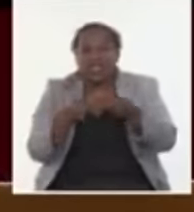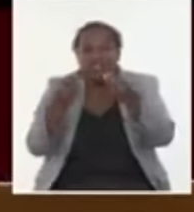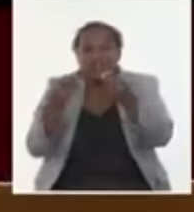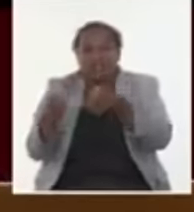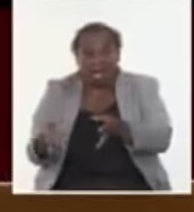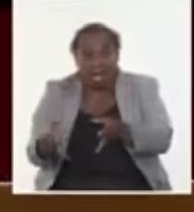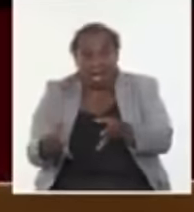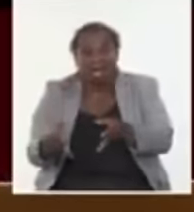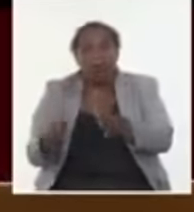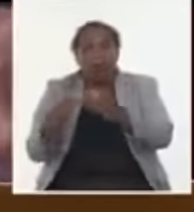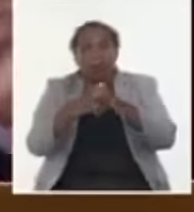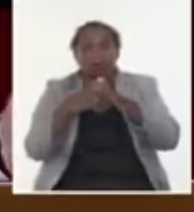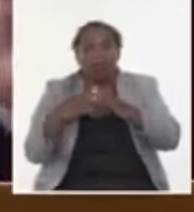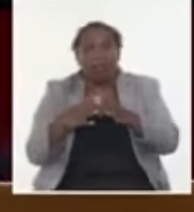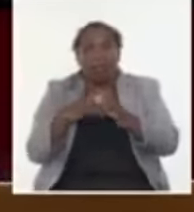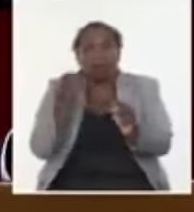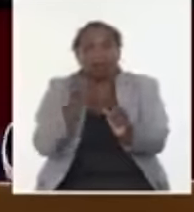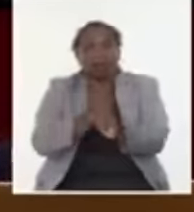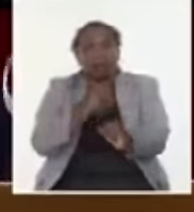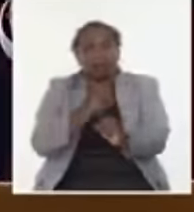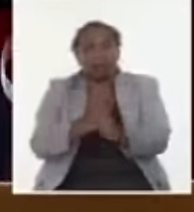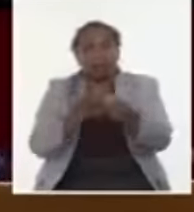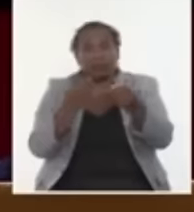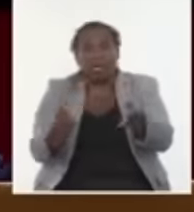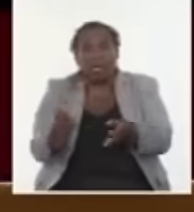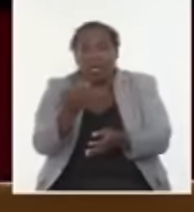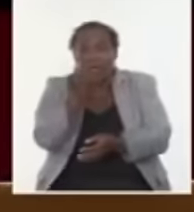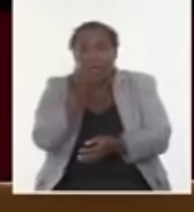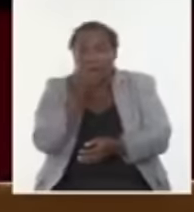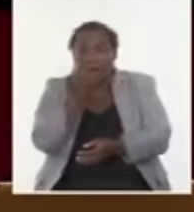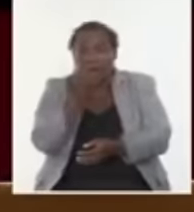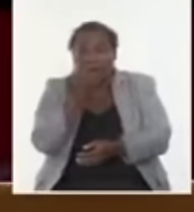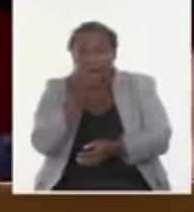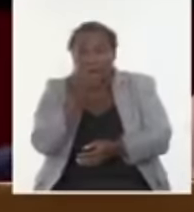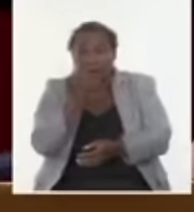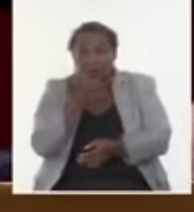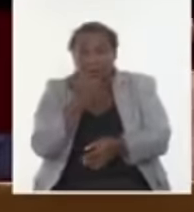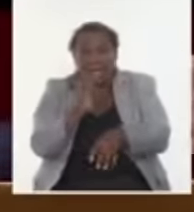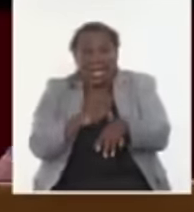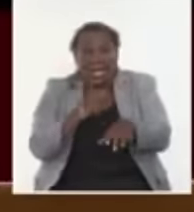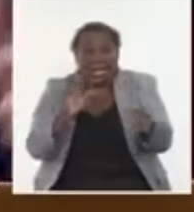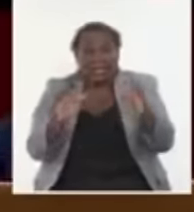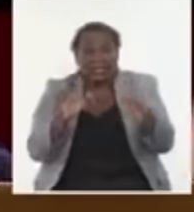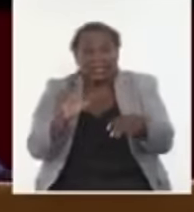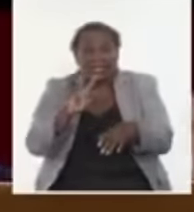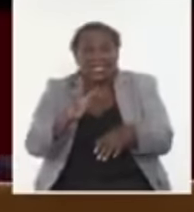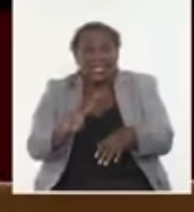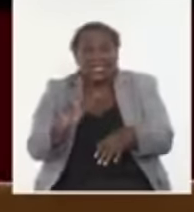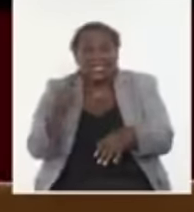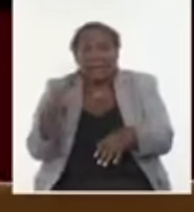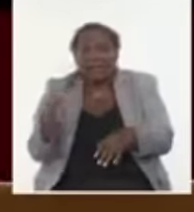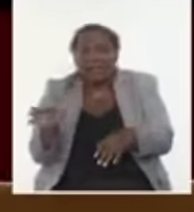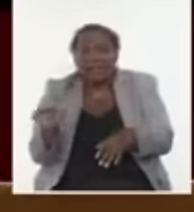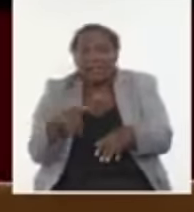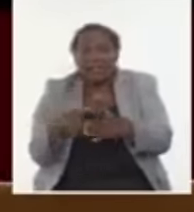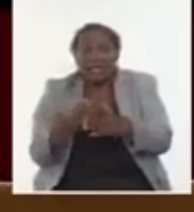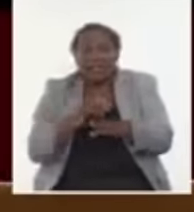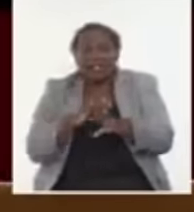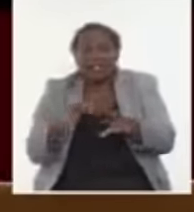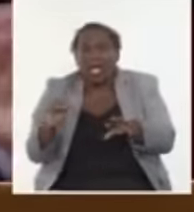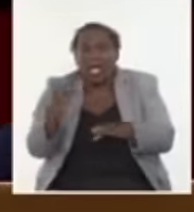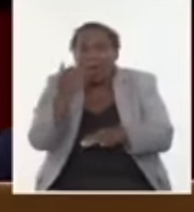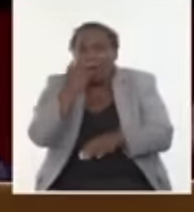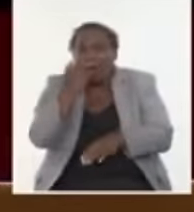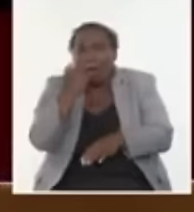propia comunidad, que da alimento en un corto ciclo, a los 30 y tantos días ya está comiendo esa